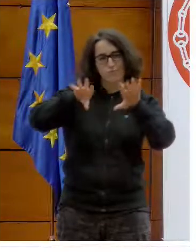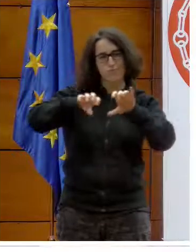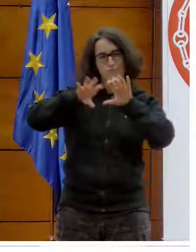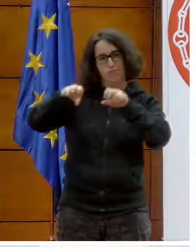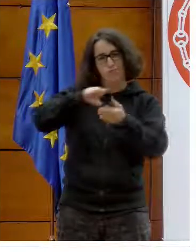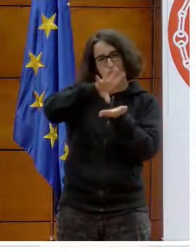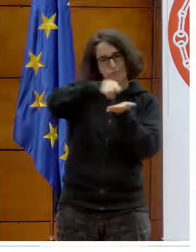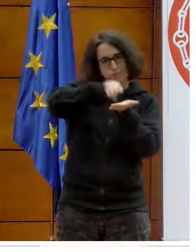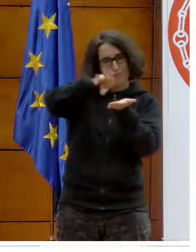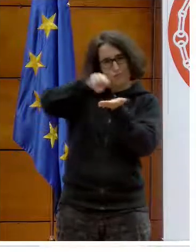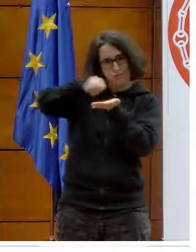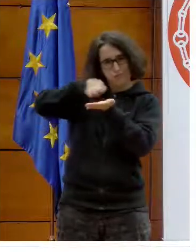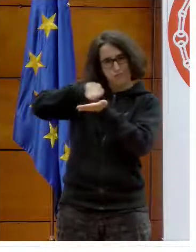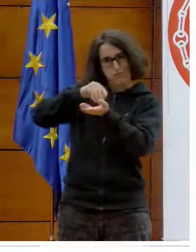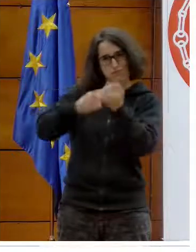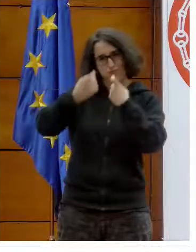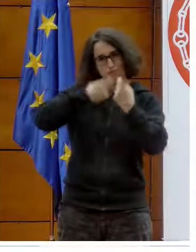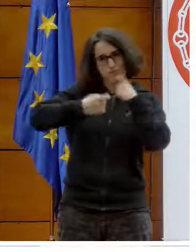ya después